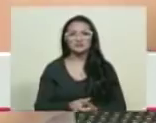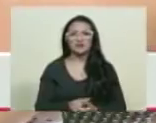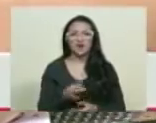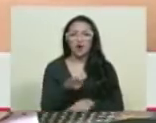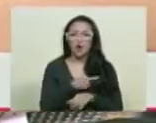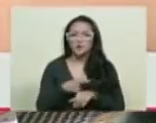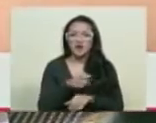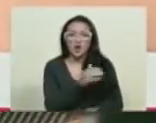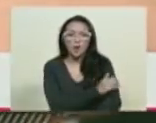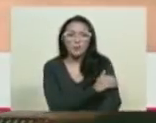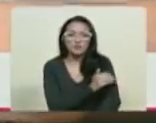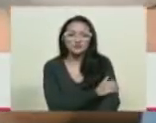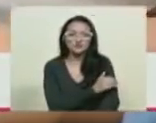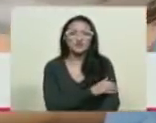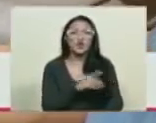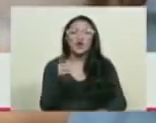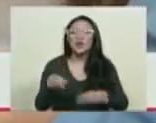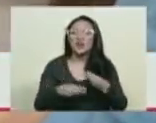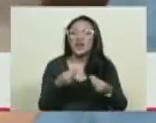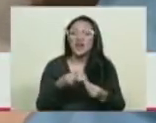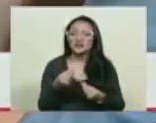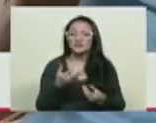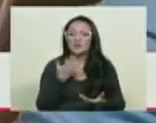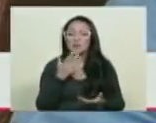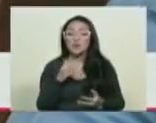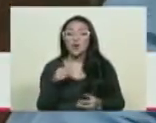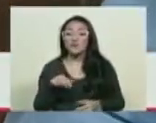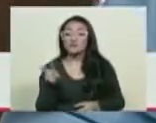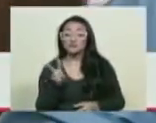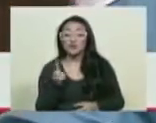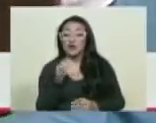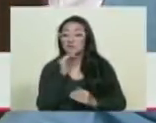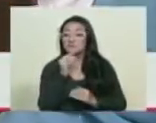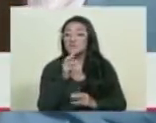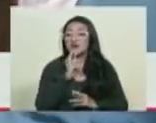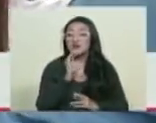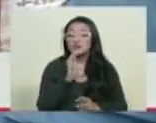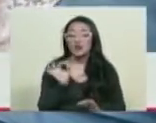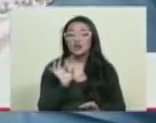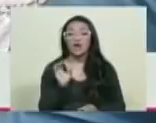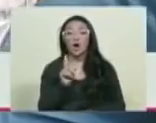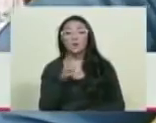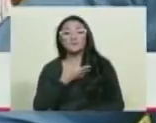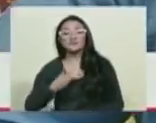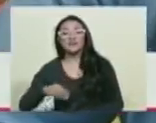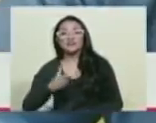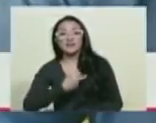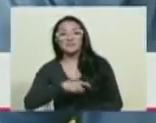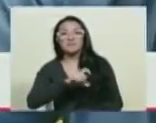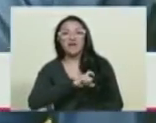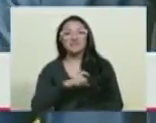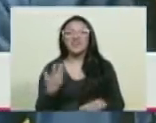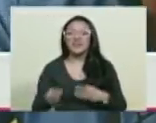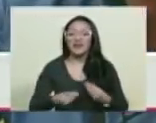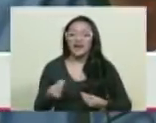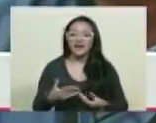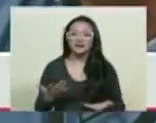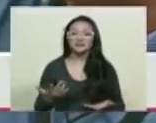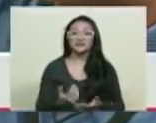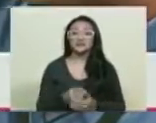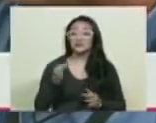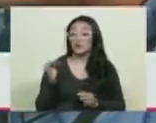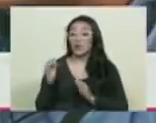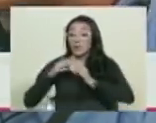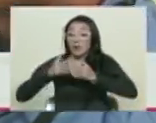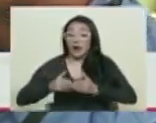derecha maltrecha del continente que haría rajoy por ejemplo en españa se vendría en ellos